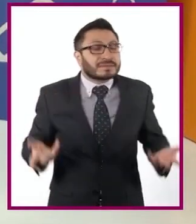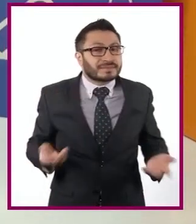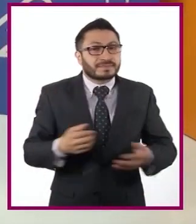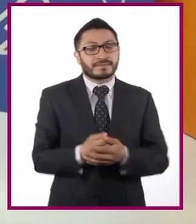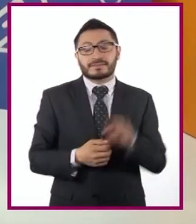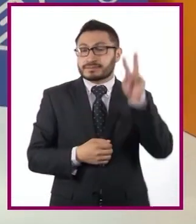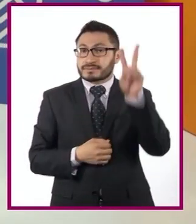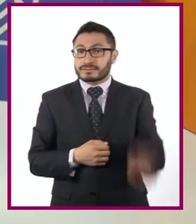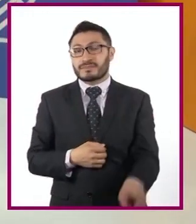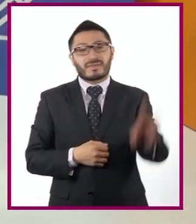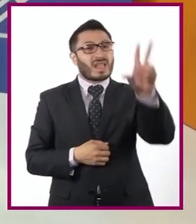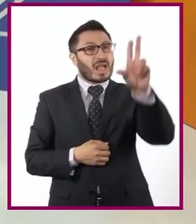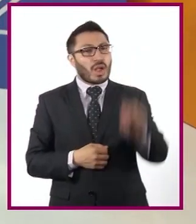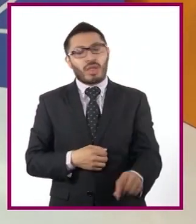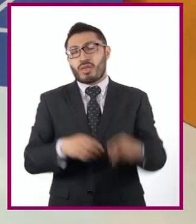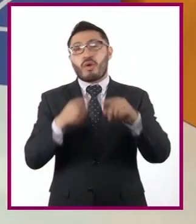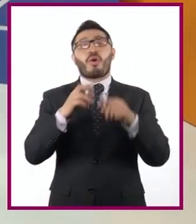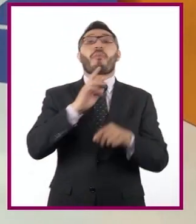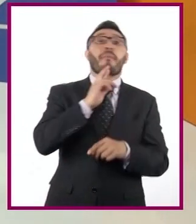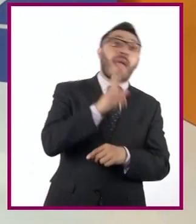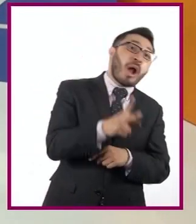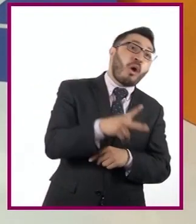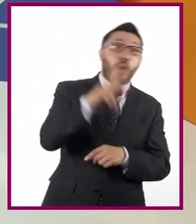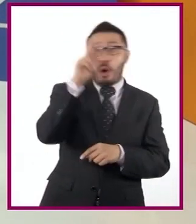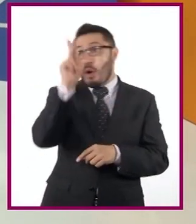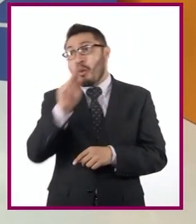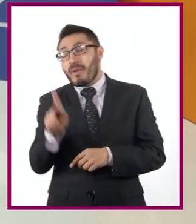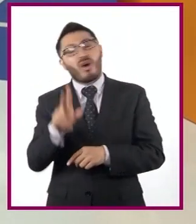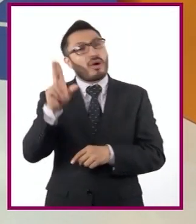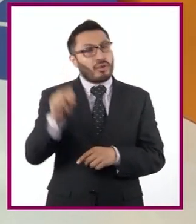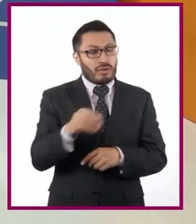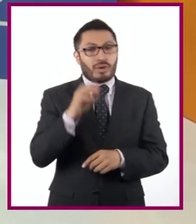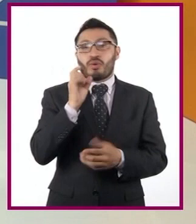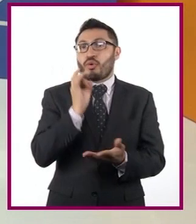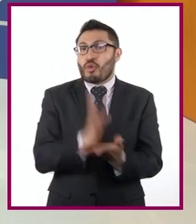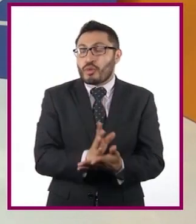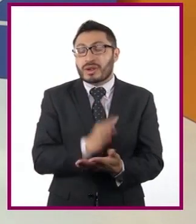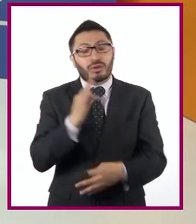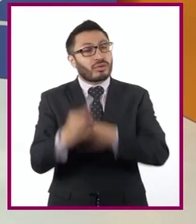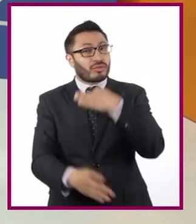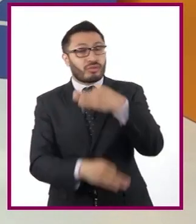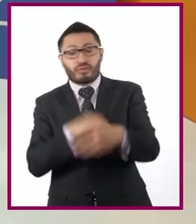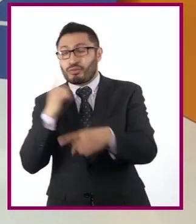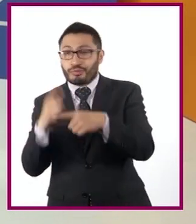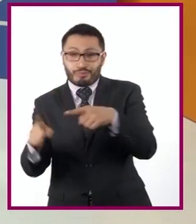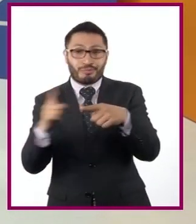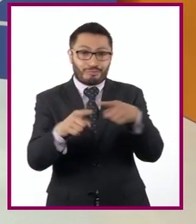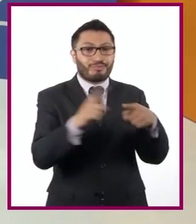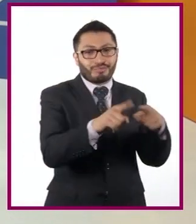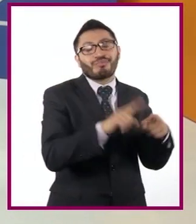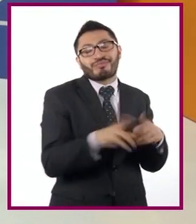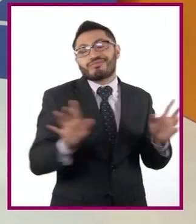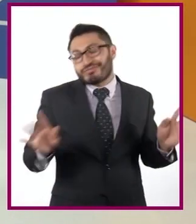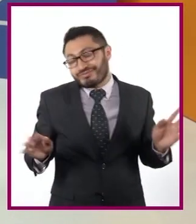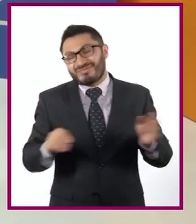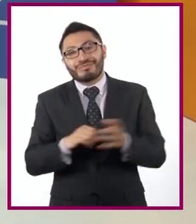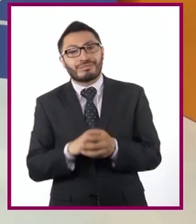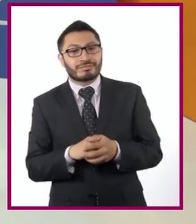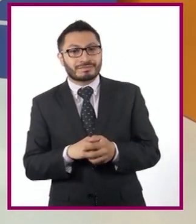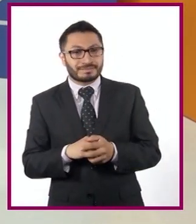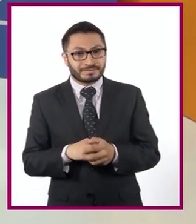realidad, no hay una mejor o peor manera, sino que hay factores que hacen que estas variantes sean una